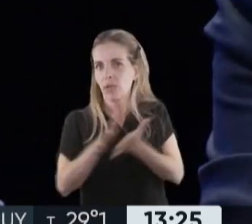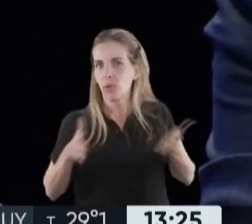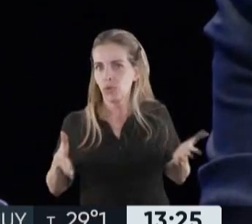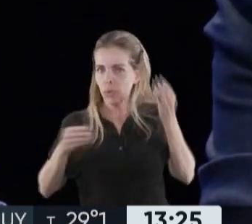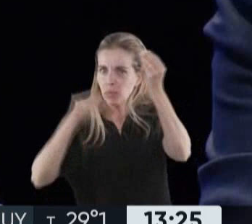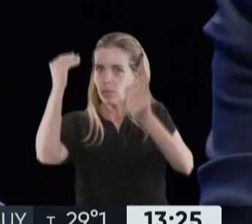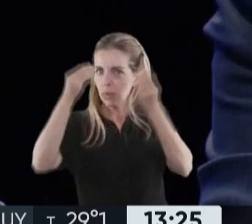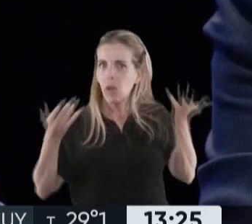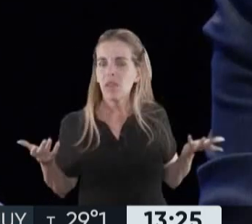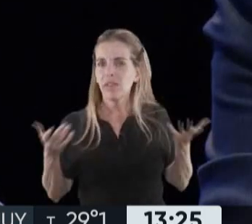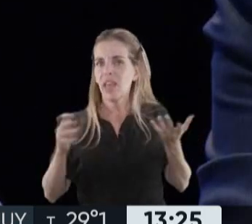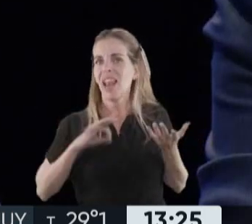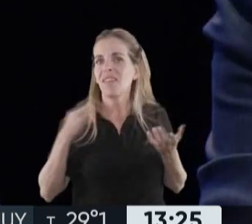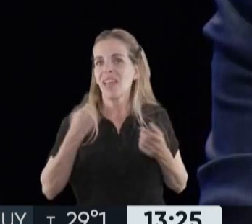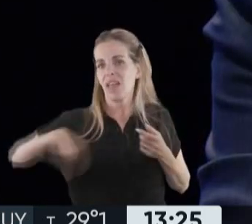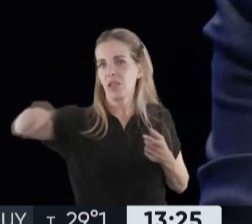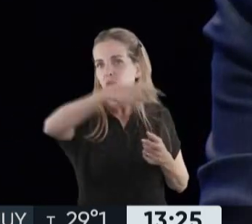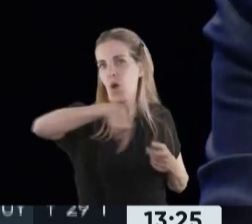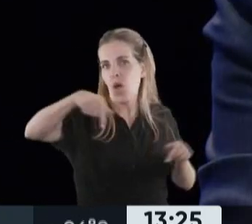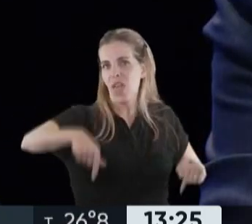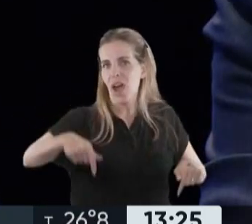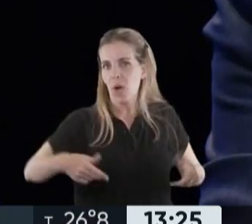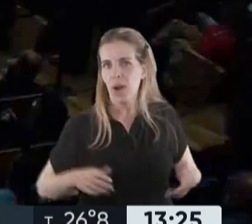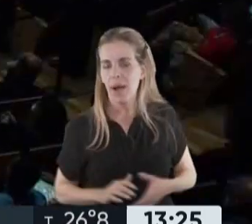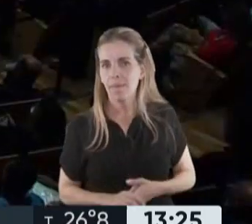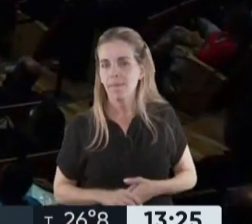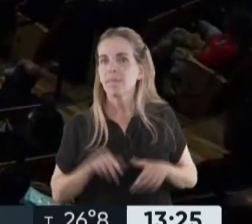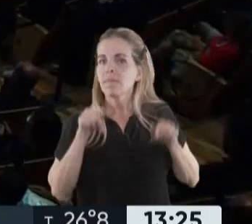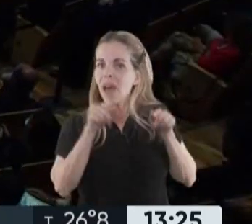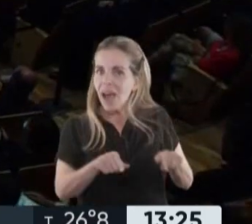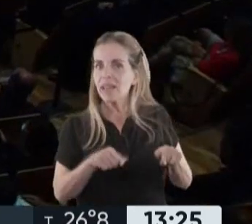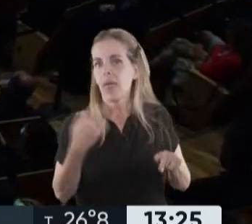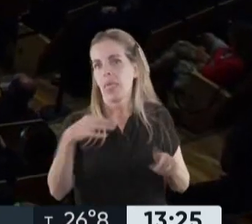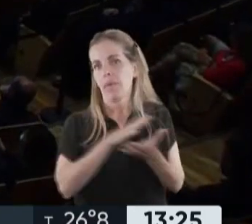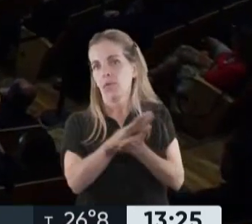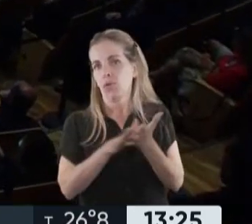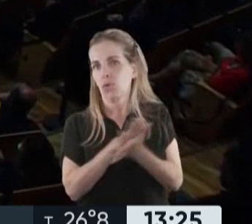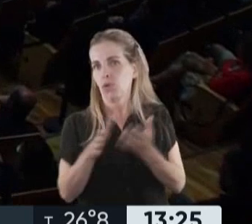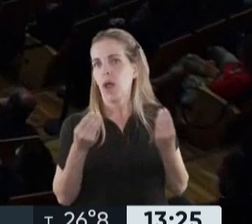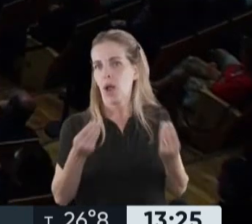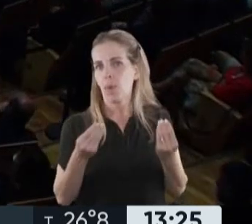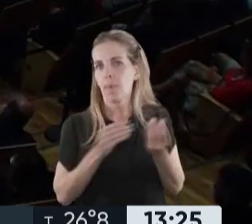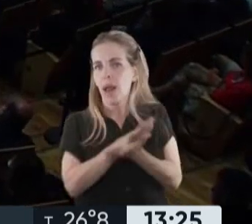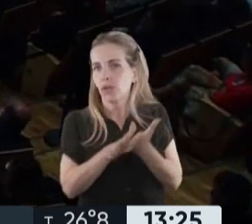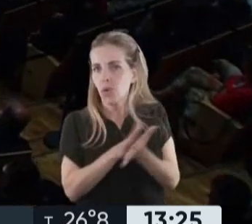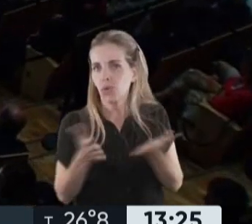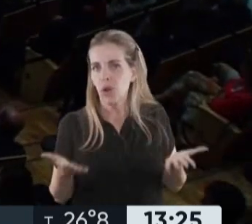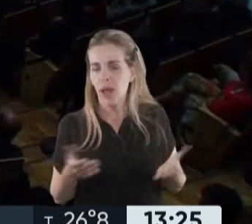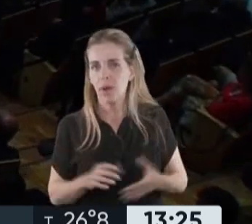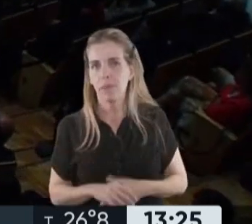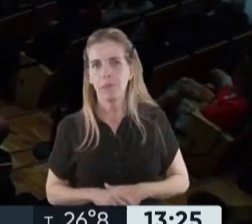Complica nuestra vida del presente. Y algo tenemos que hacer para afrontarlo.